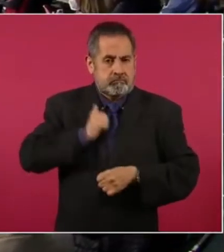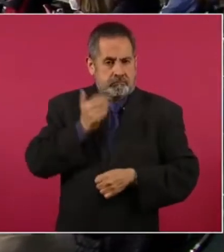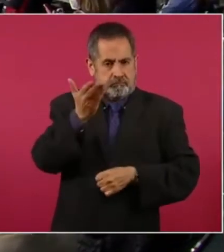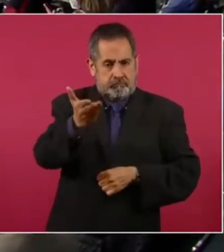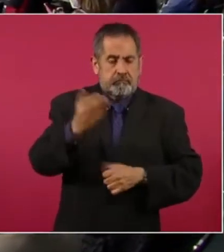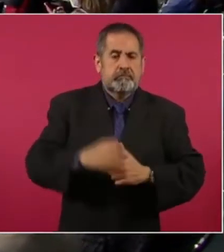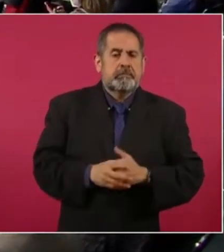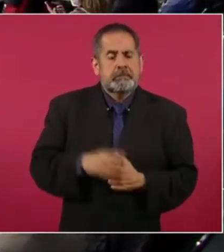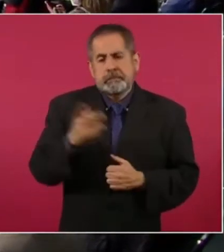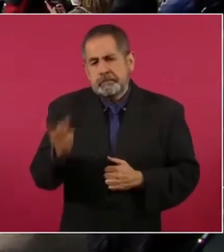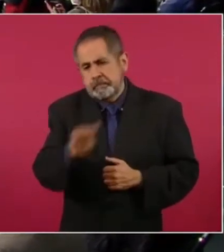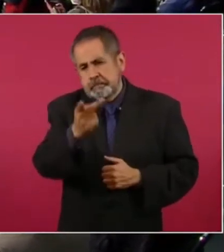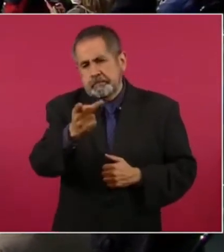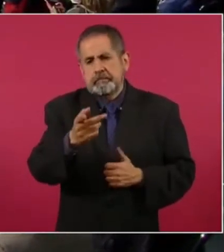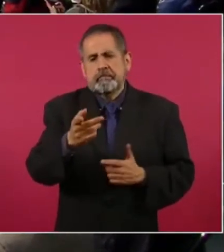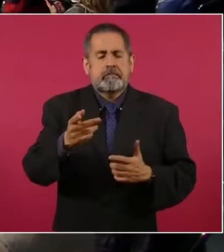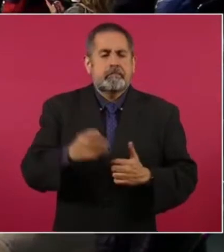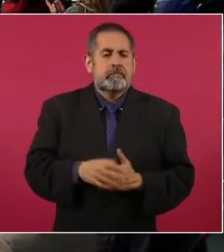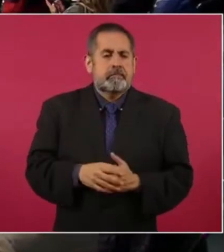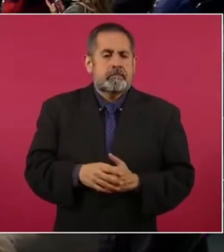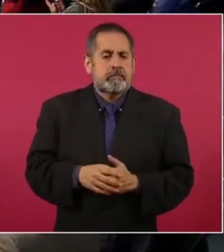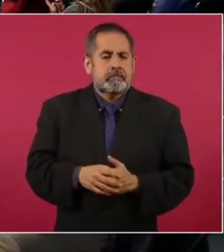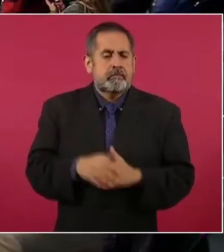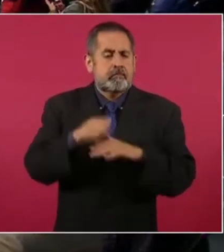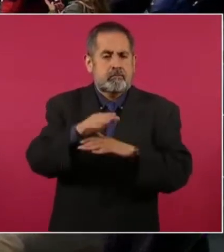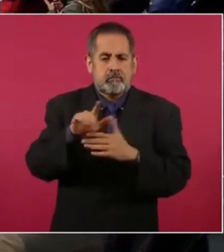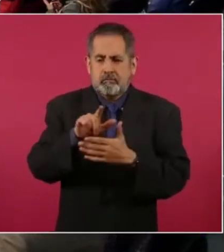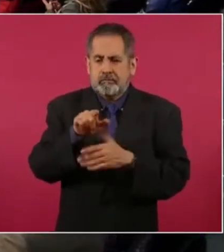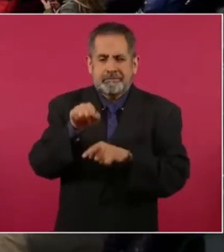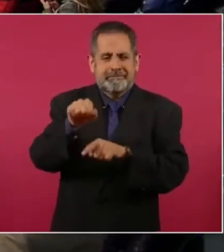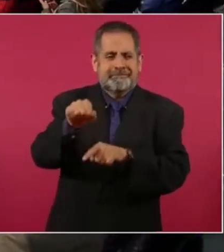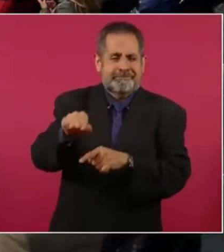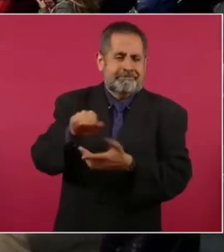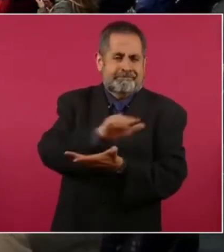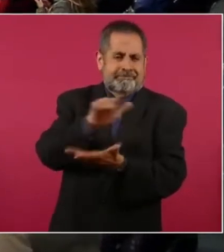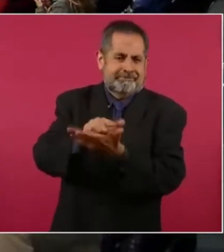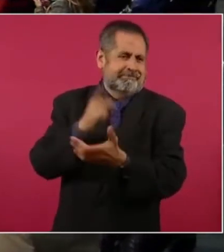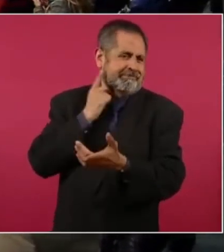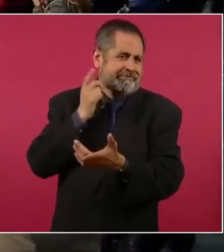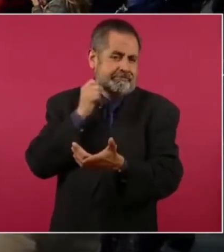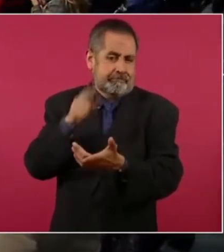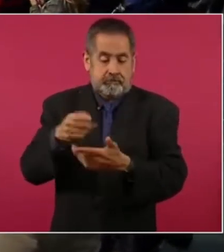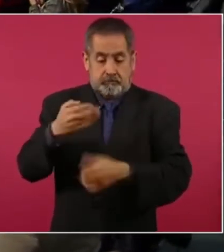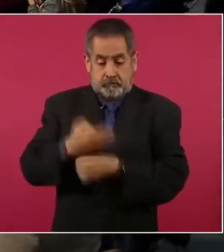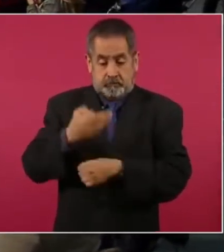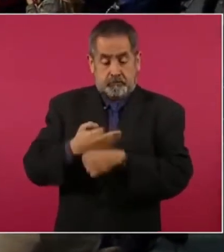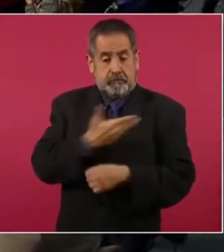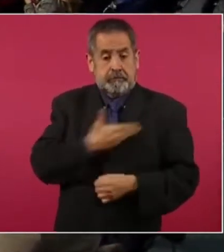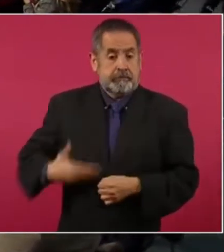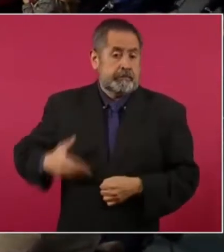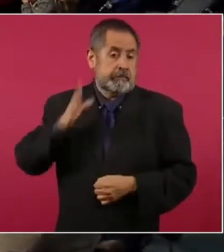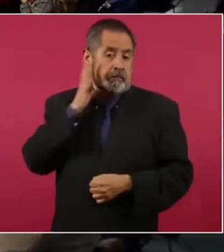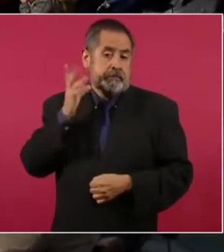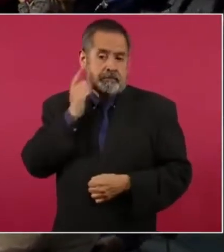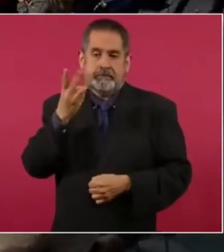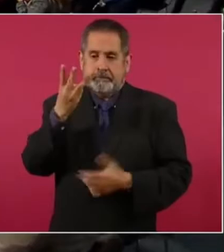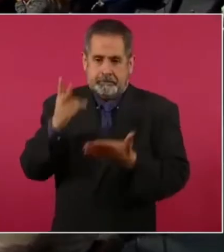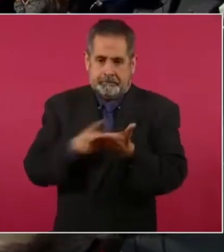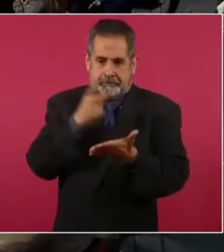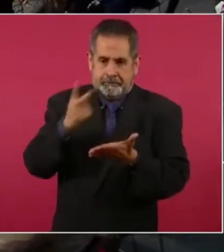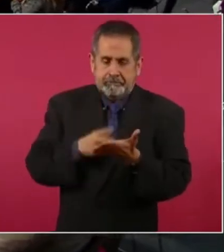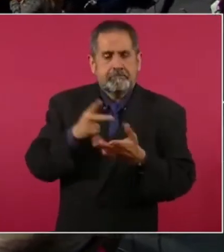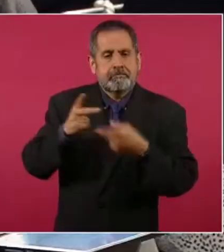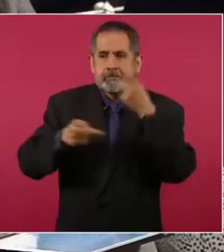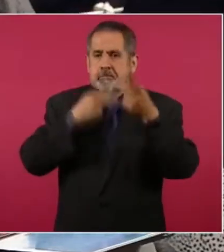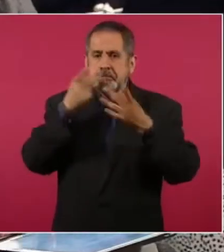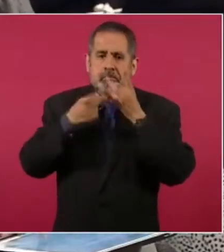voz, pues preguntarle temas legislativos. Hoy, presidente de la Cámara de Diputados, por tercera ocasión,